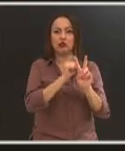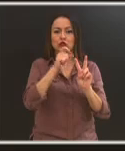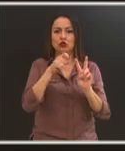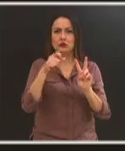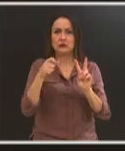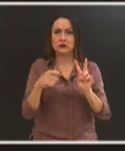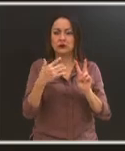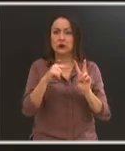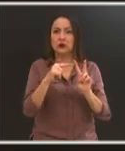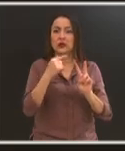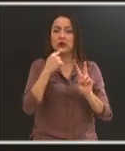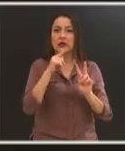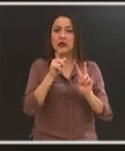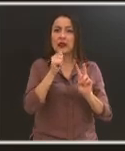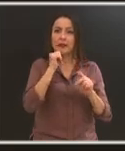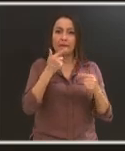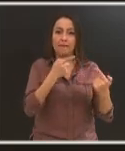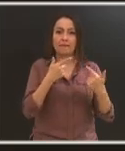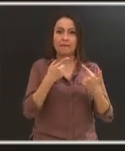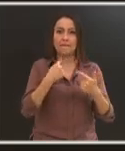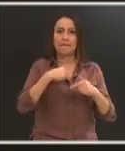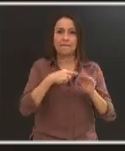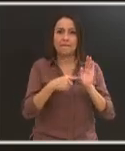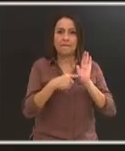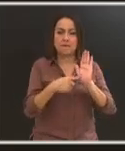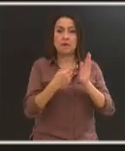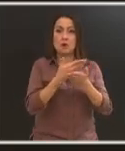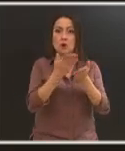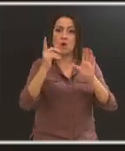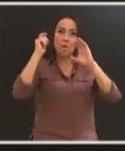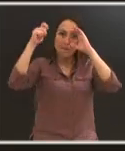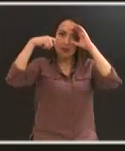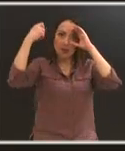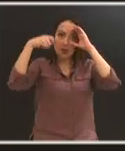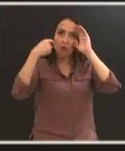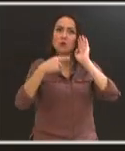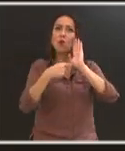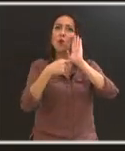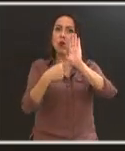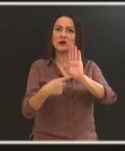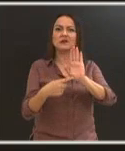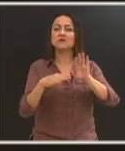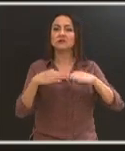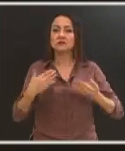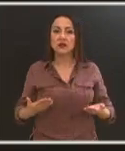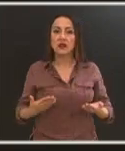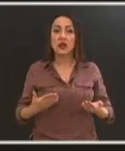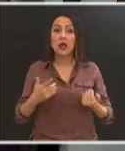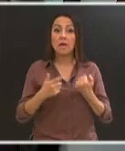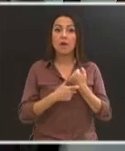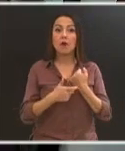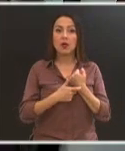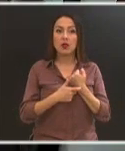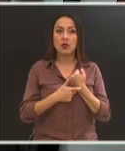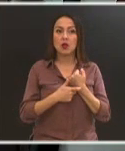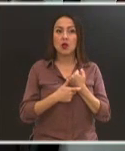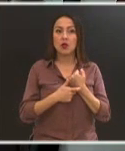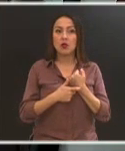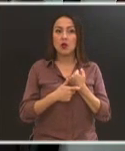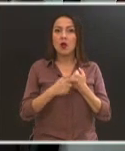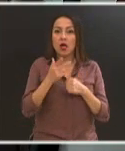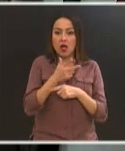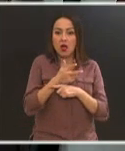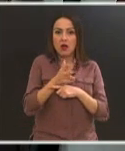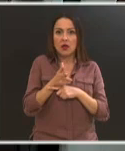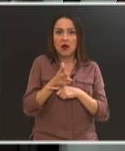sospechosos de esta balacera. Vamos a mostrarles a ustedes un video donde se muestra precisamente el momento en que una cámara